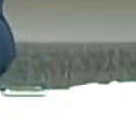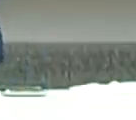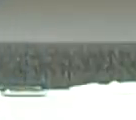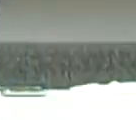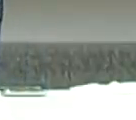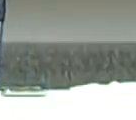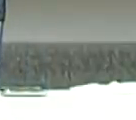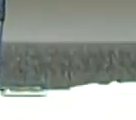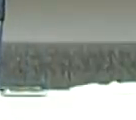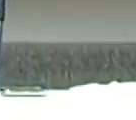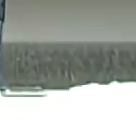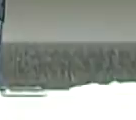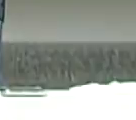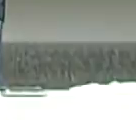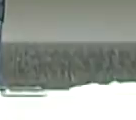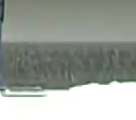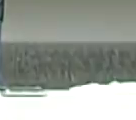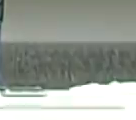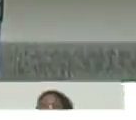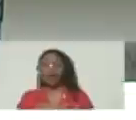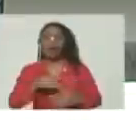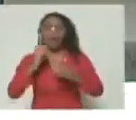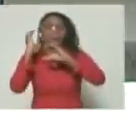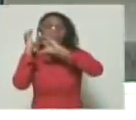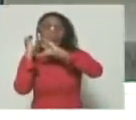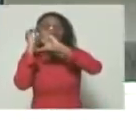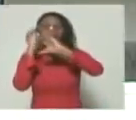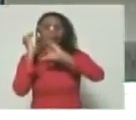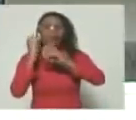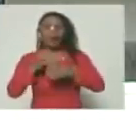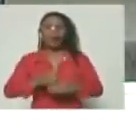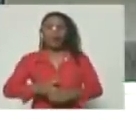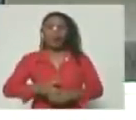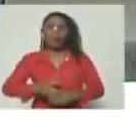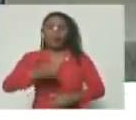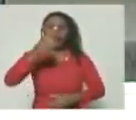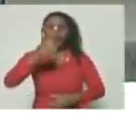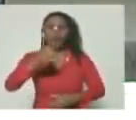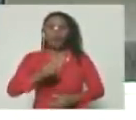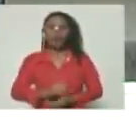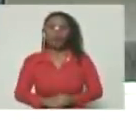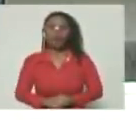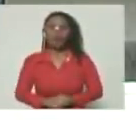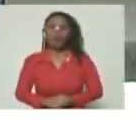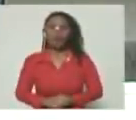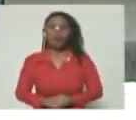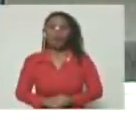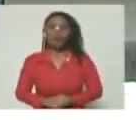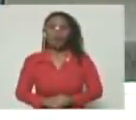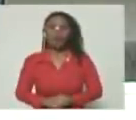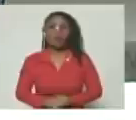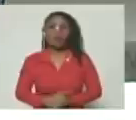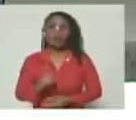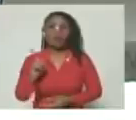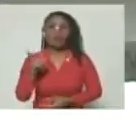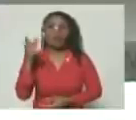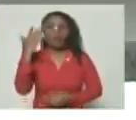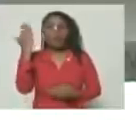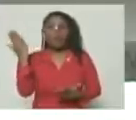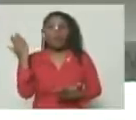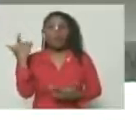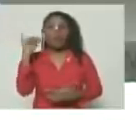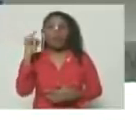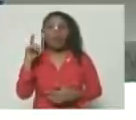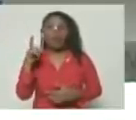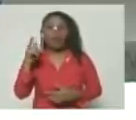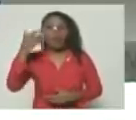guerra, bazucas, AT-4, lanzacohetes. Yo lo enseñé ayer, parte, no sé si tienen las imágenes, yo lo